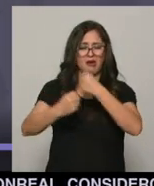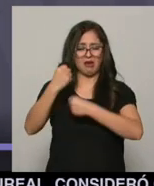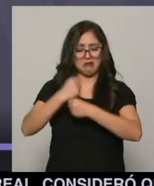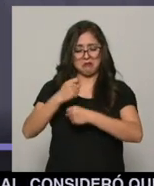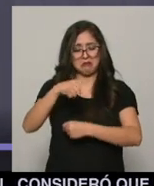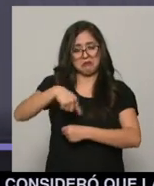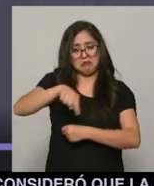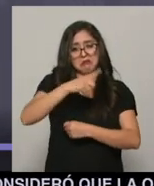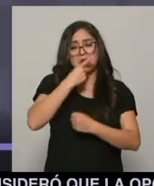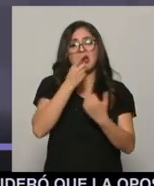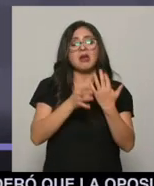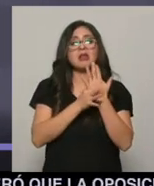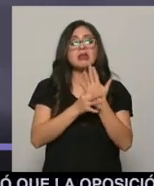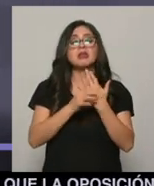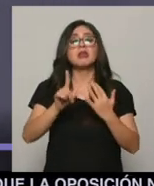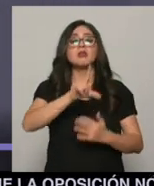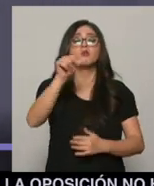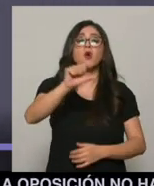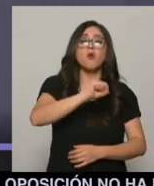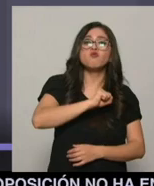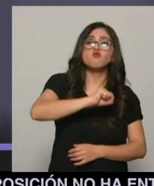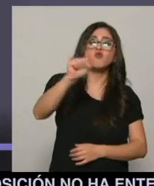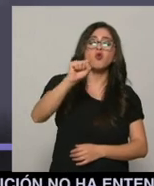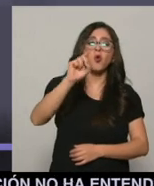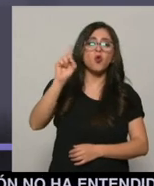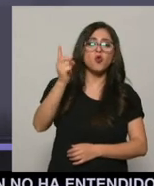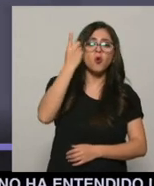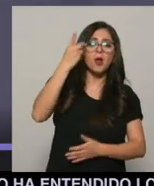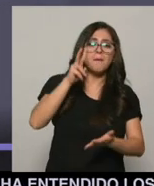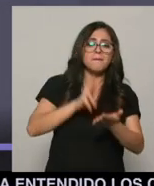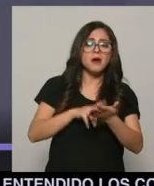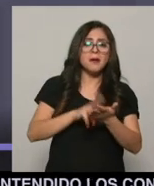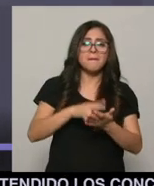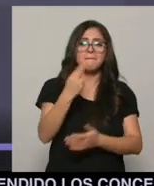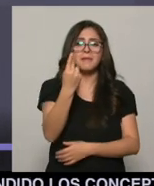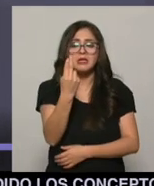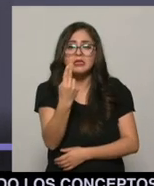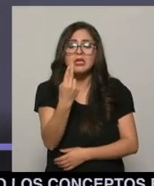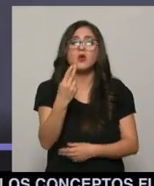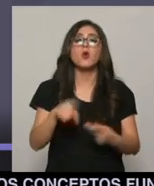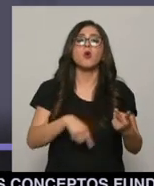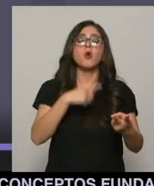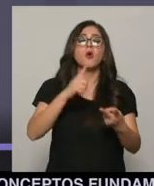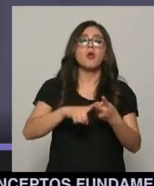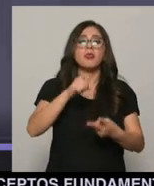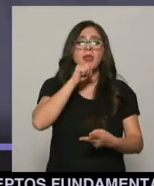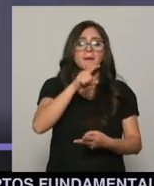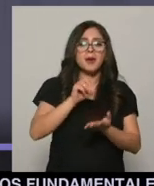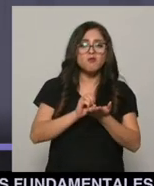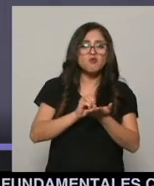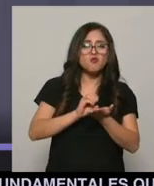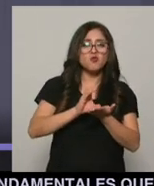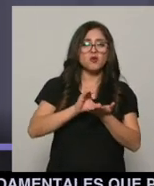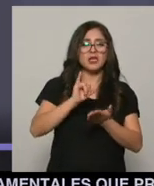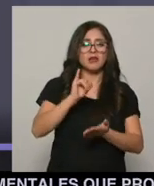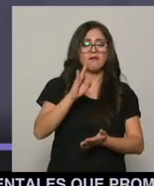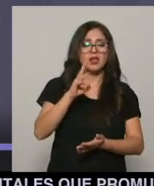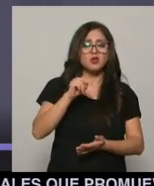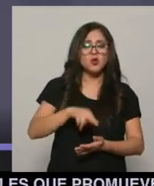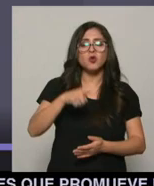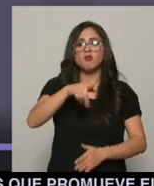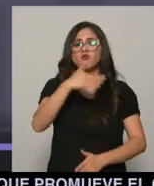que iba a dispararse el dólar a 25 pesos, que íbamos a tener una inflación